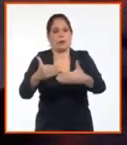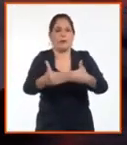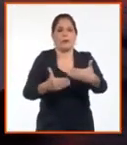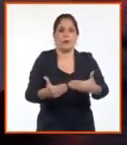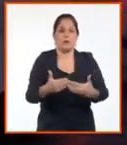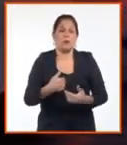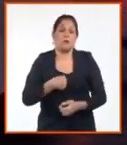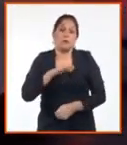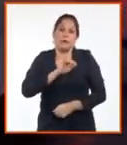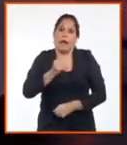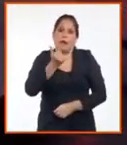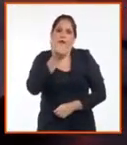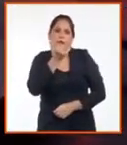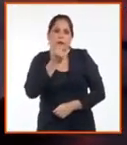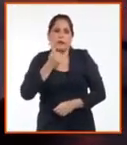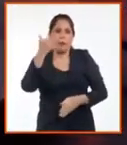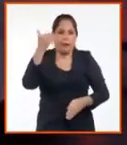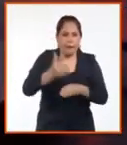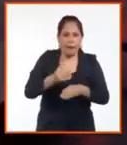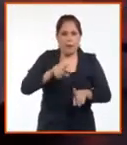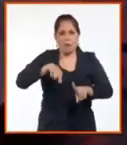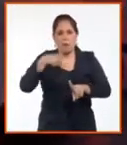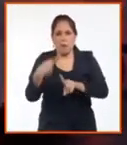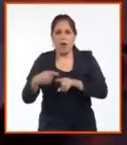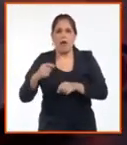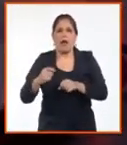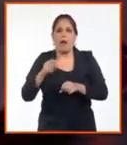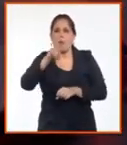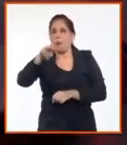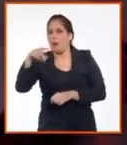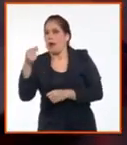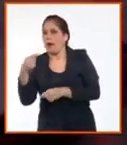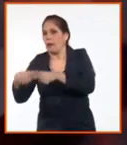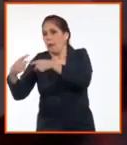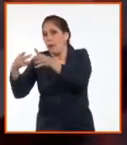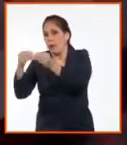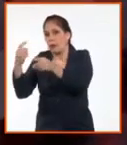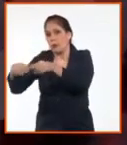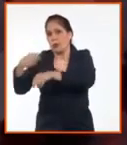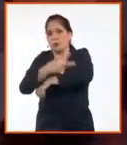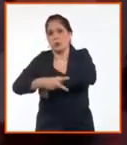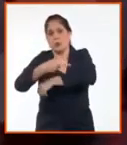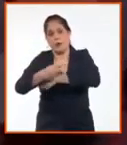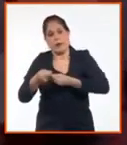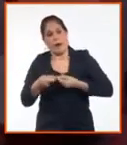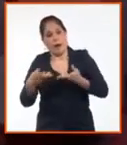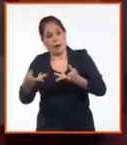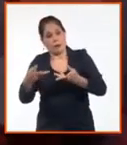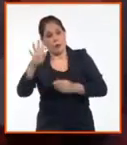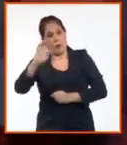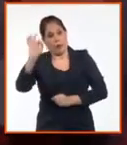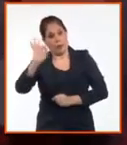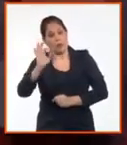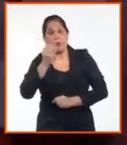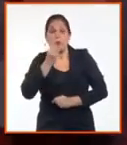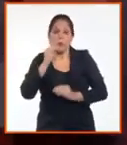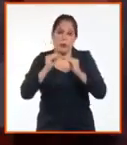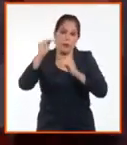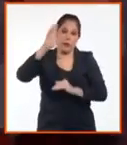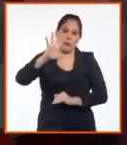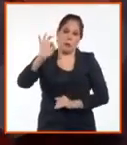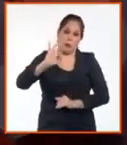tenemos que a veces entre bloqueos y estas situaciones hasta el hasta un gasto hasta un 40 veces voy hasta un 50 por ciento